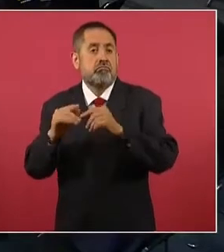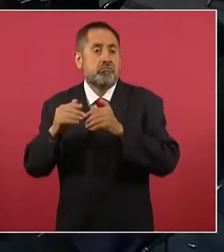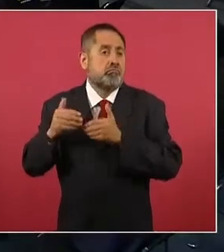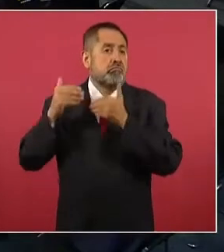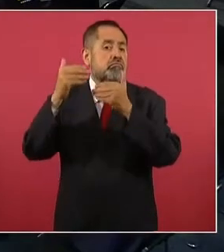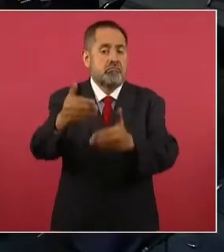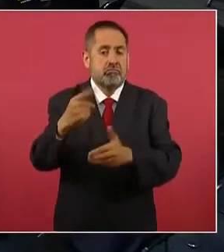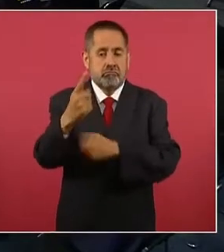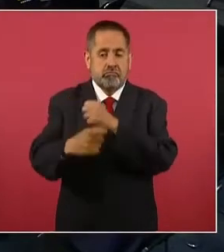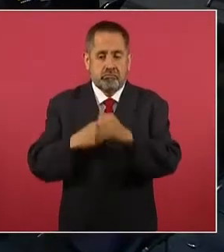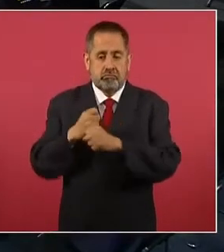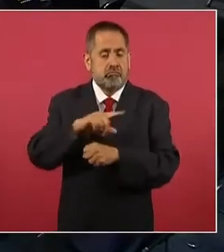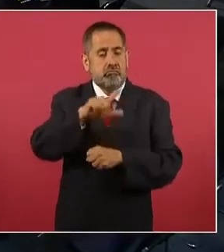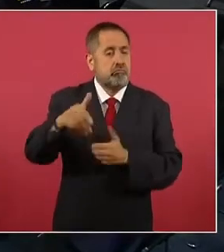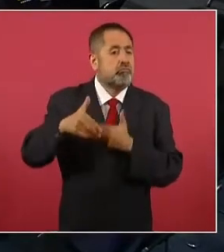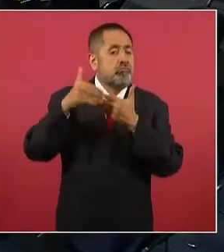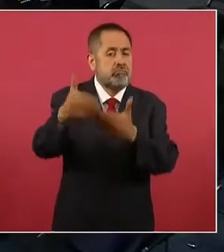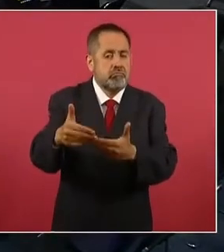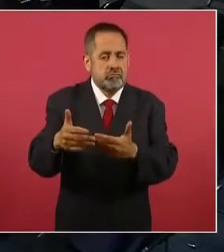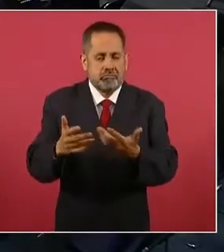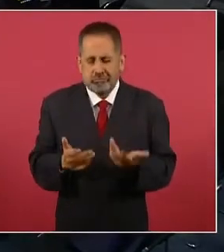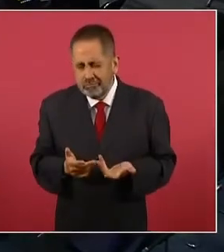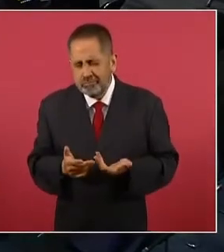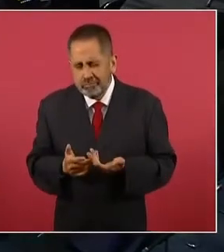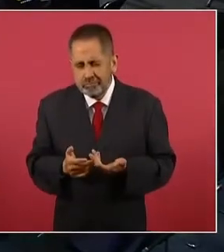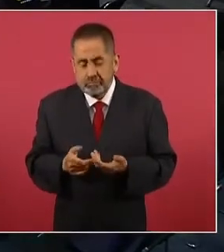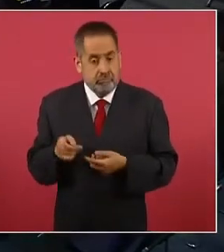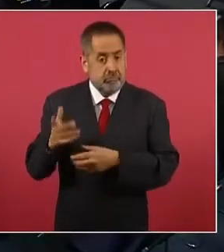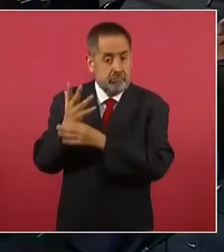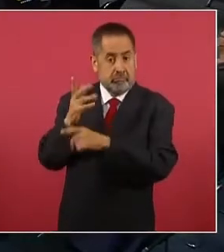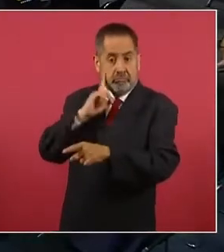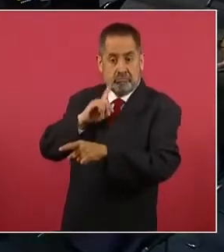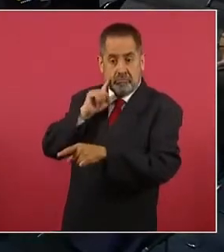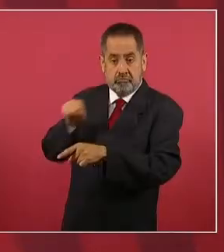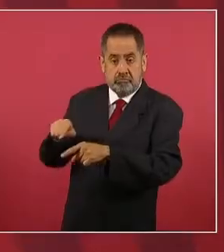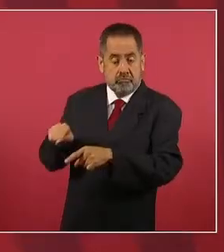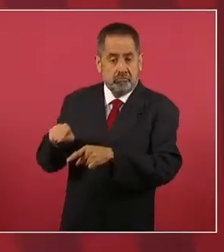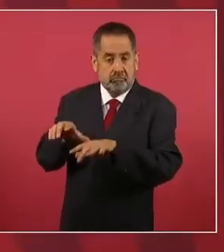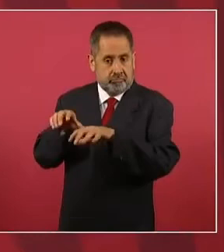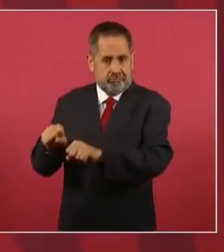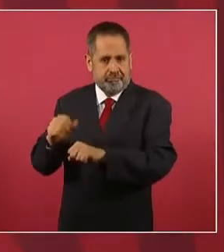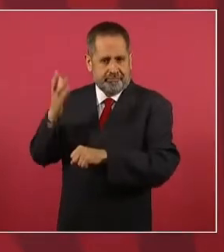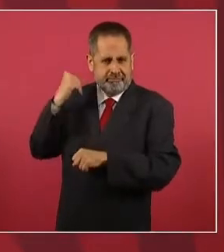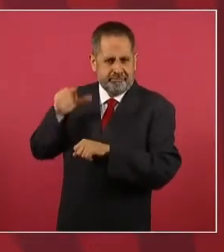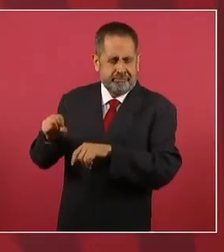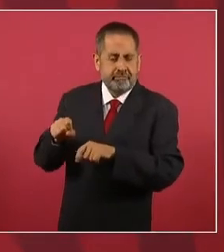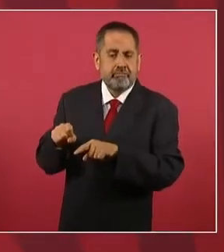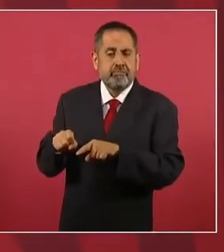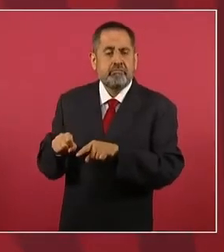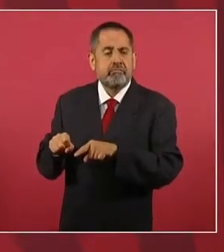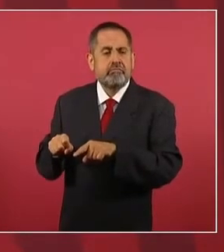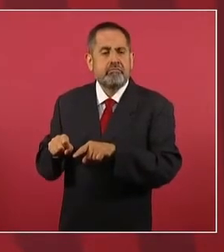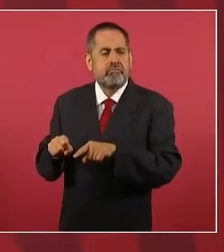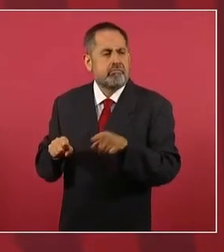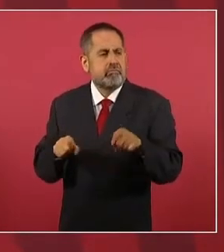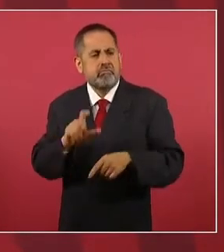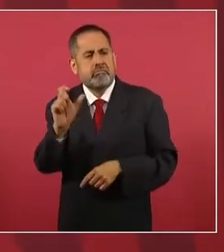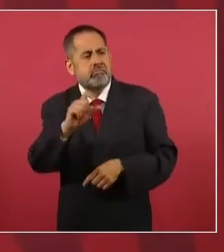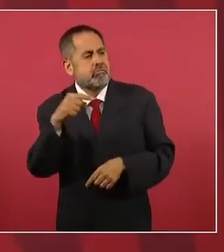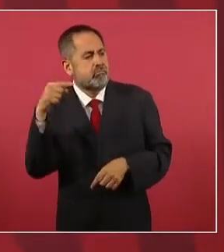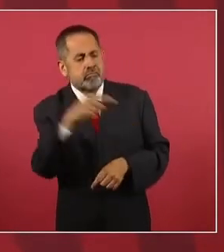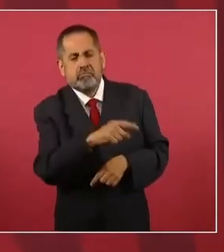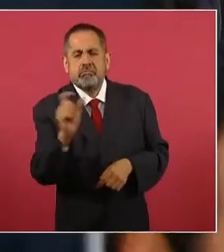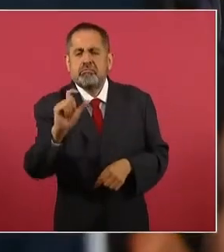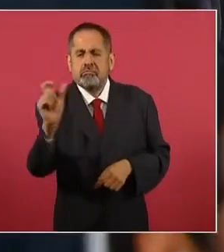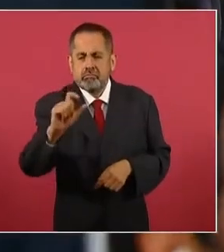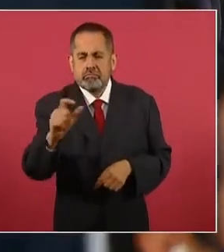año, pero él dice este personaje, esta persona que fue detenida en su tiempo, y él ¿cuándo va a pagar?